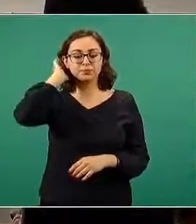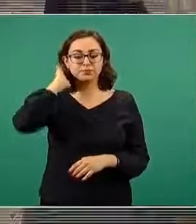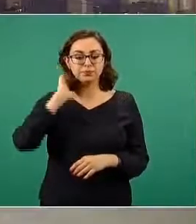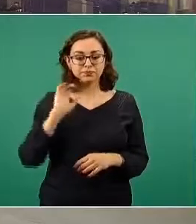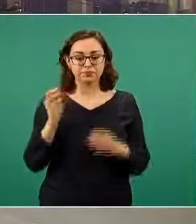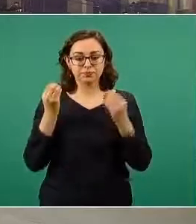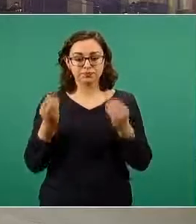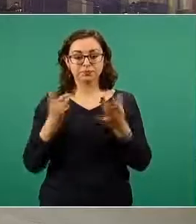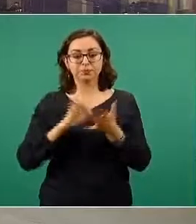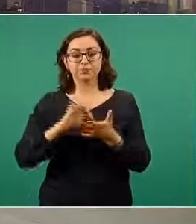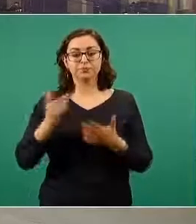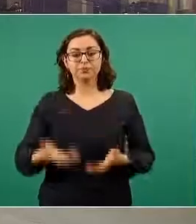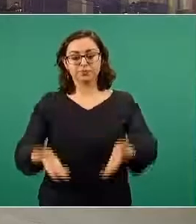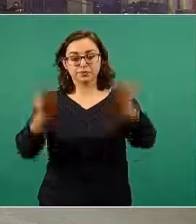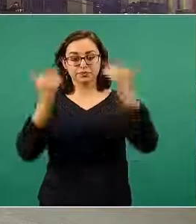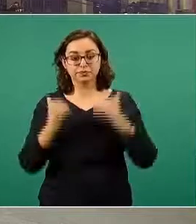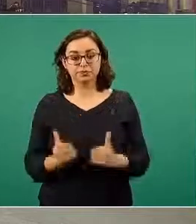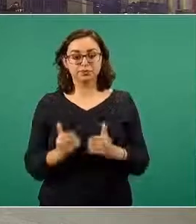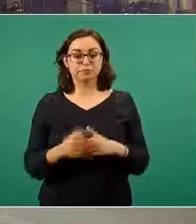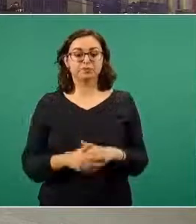Sergio. Adelante, por favor. Y luego.